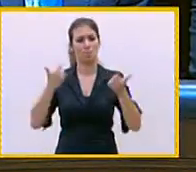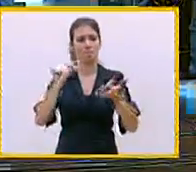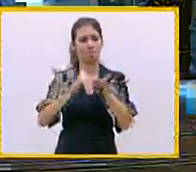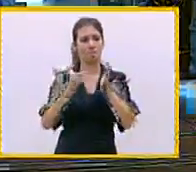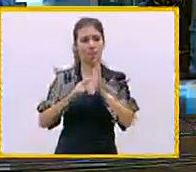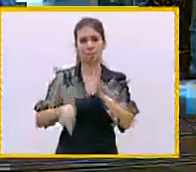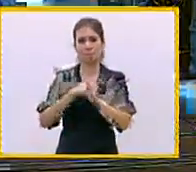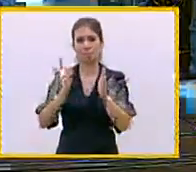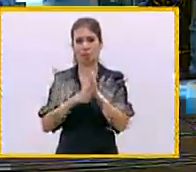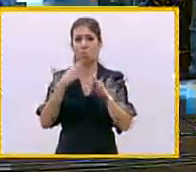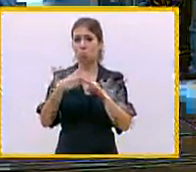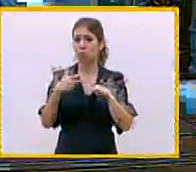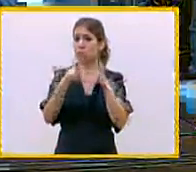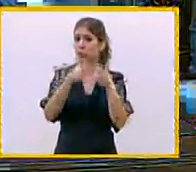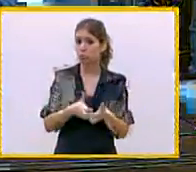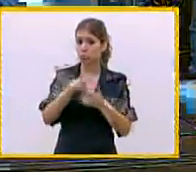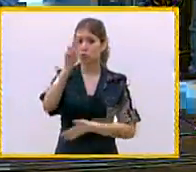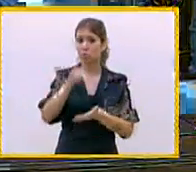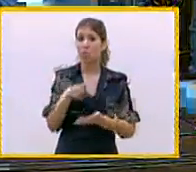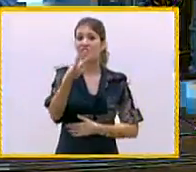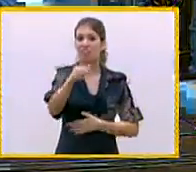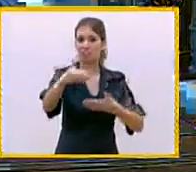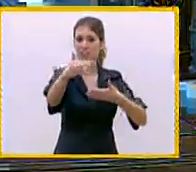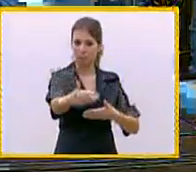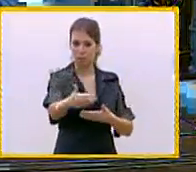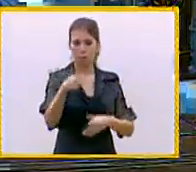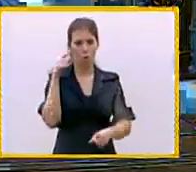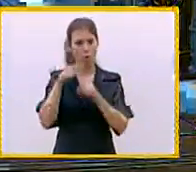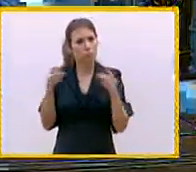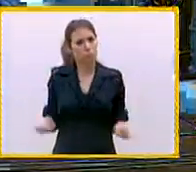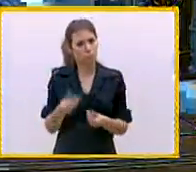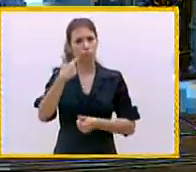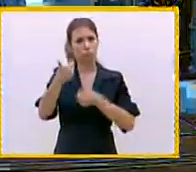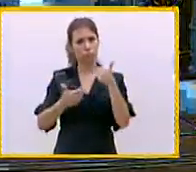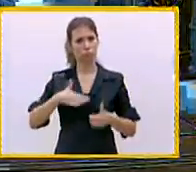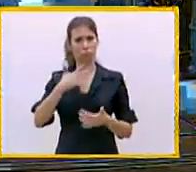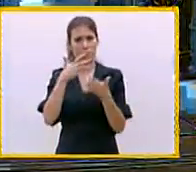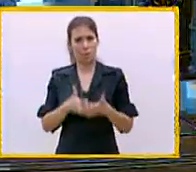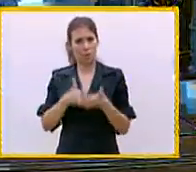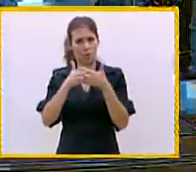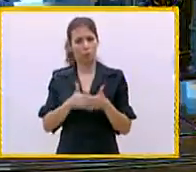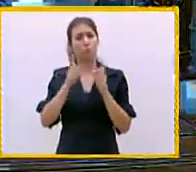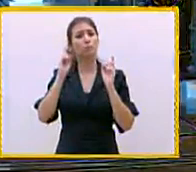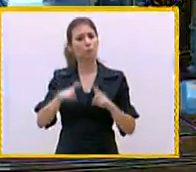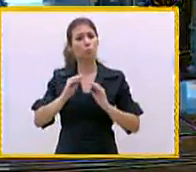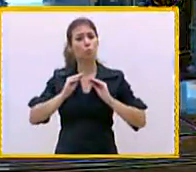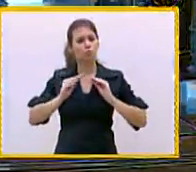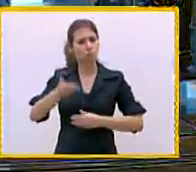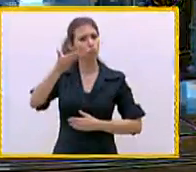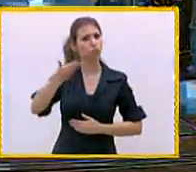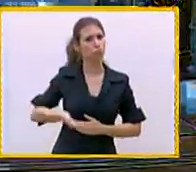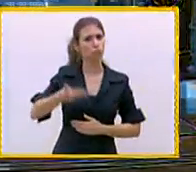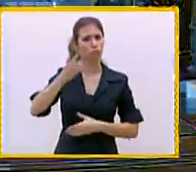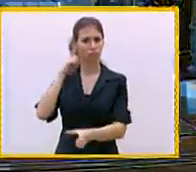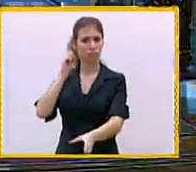Política Industrial 2020 para mejorar la competitividad de nuestra industria y aumentar su peso en nuestro